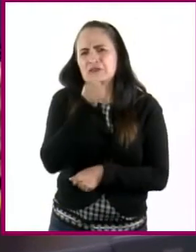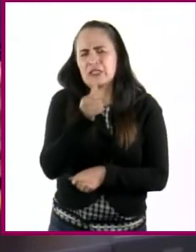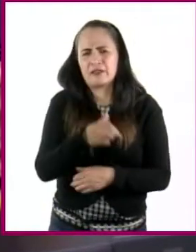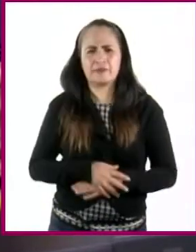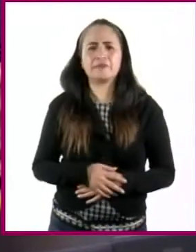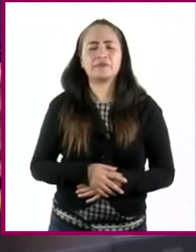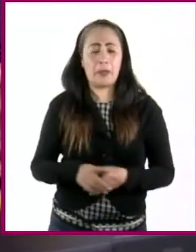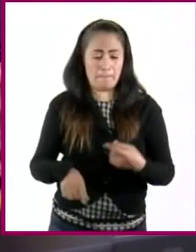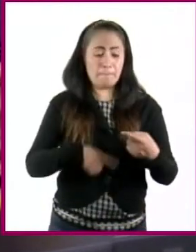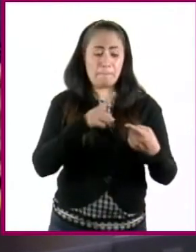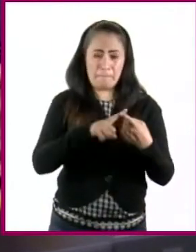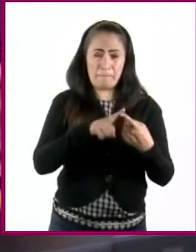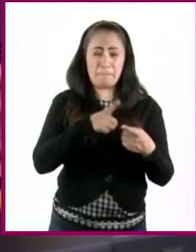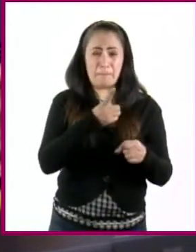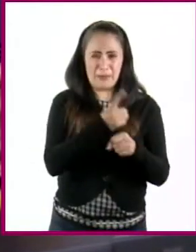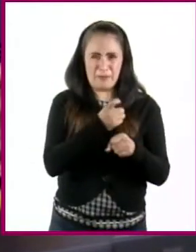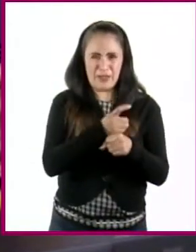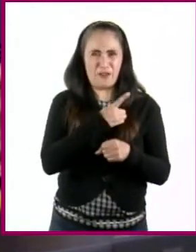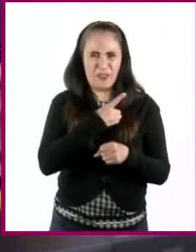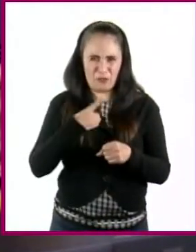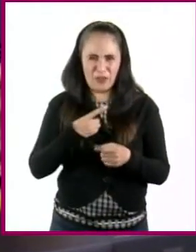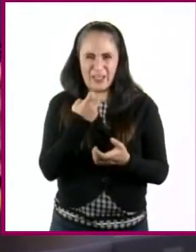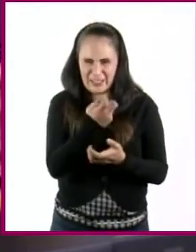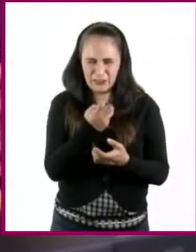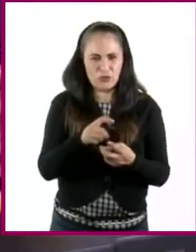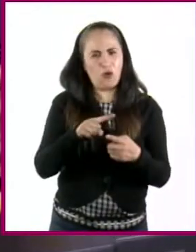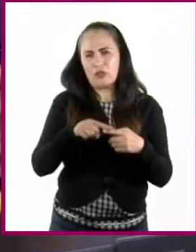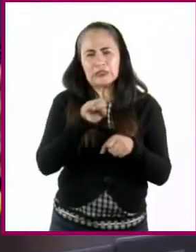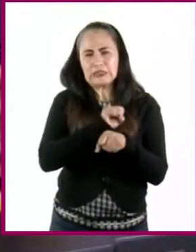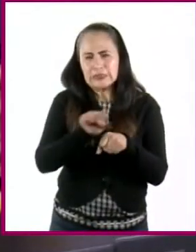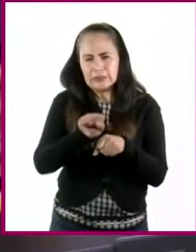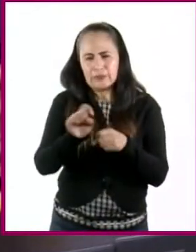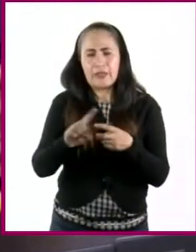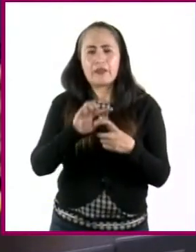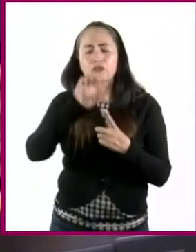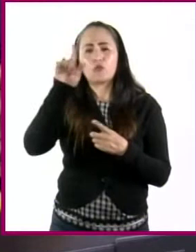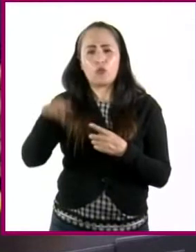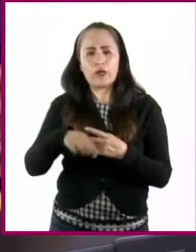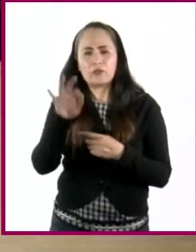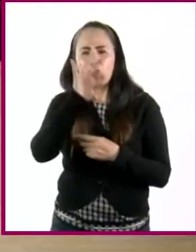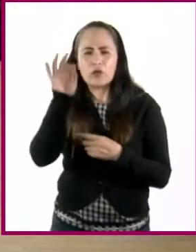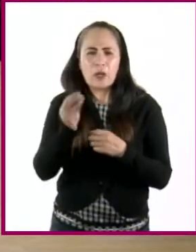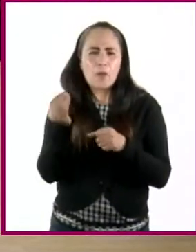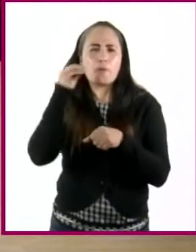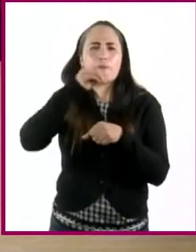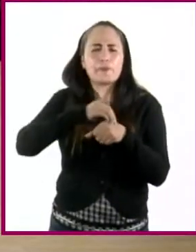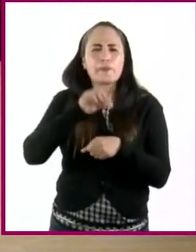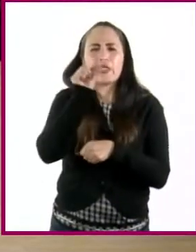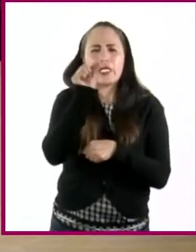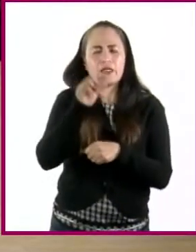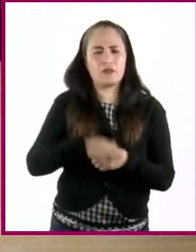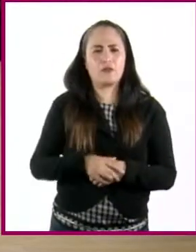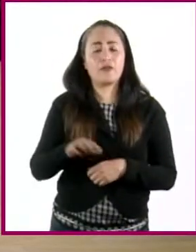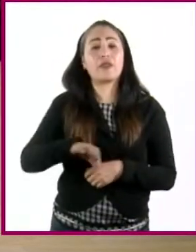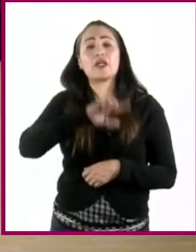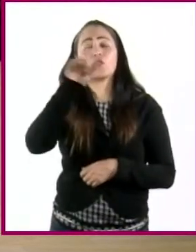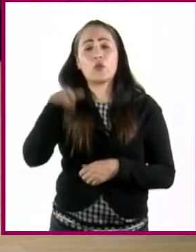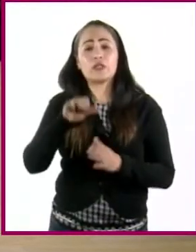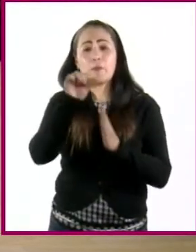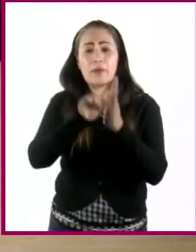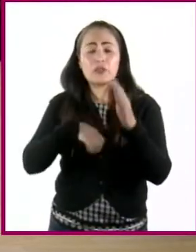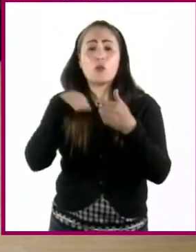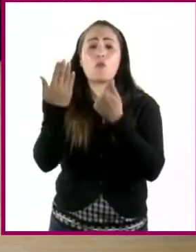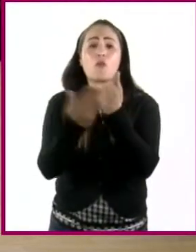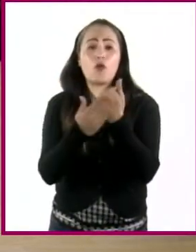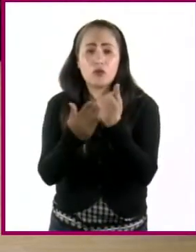de la deuda es un interés simple y solo es un aumento pequeño al total de la deuda. En el mes siguiente al que no pagaste, se